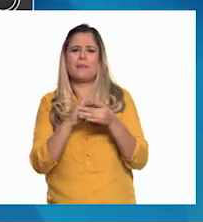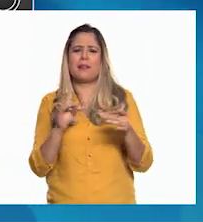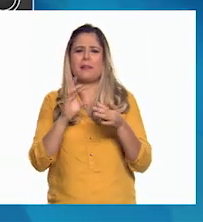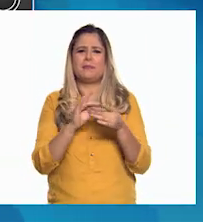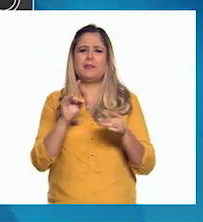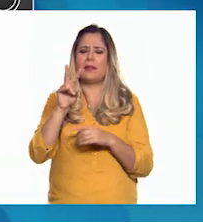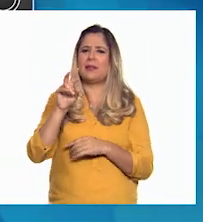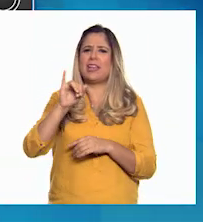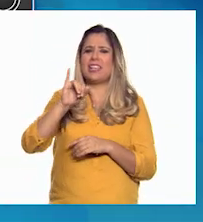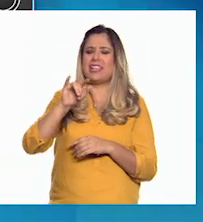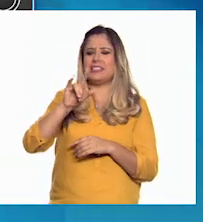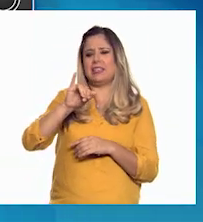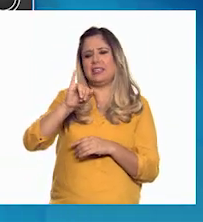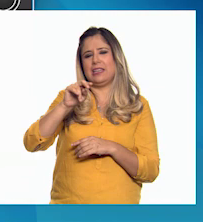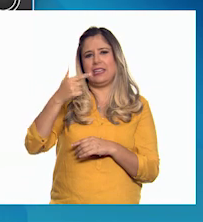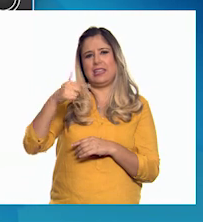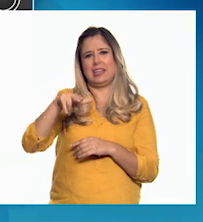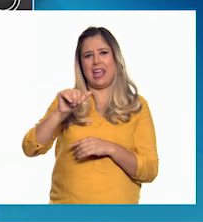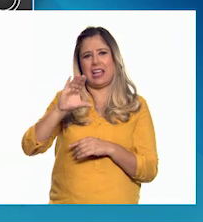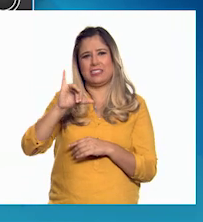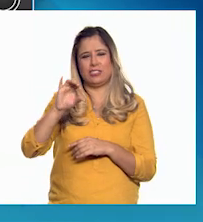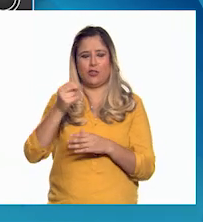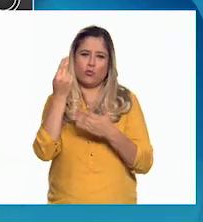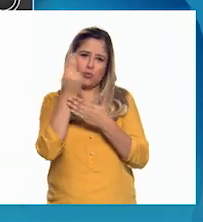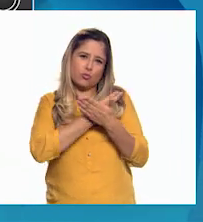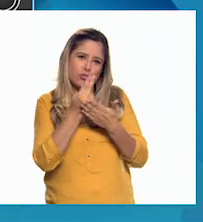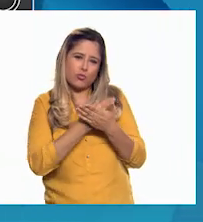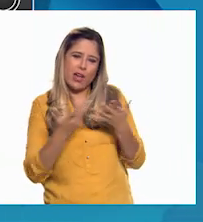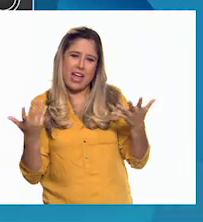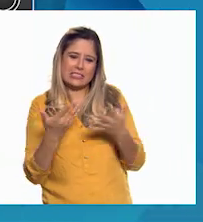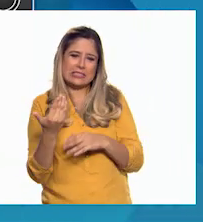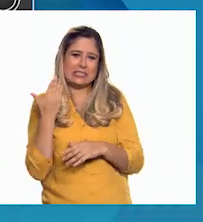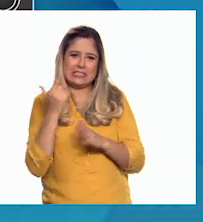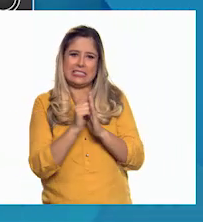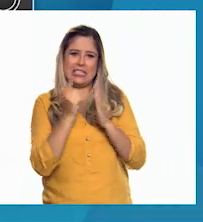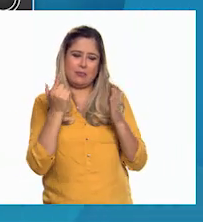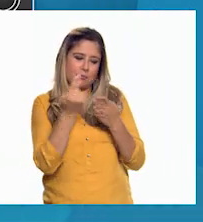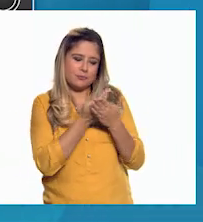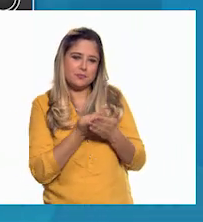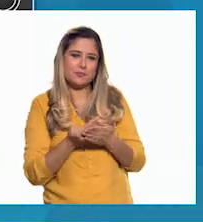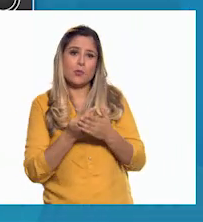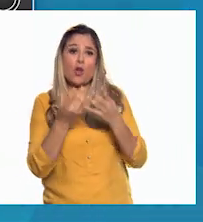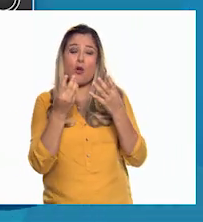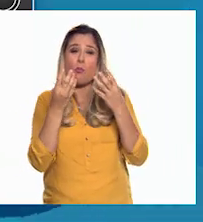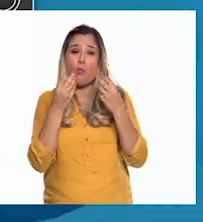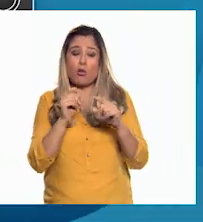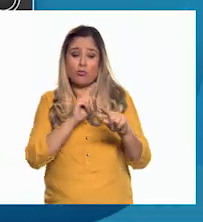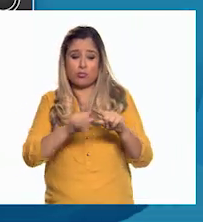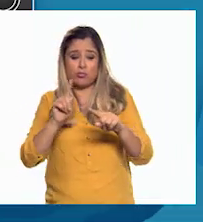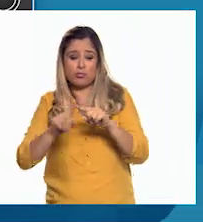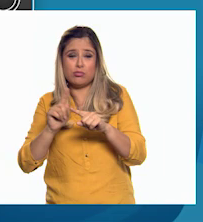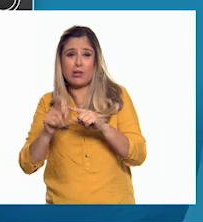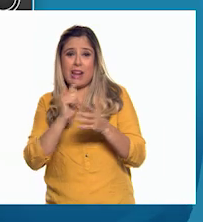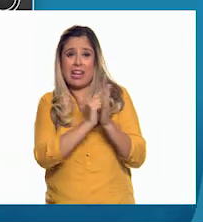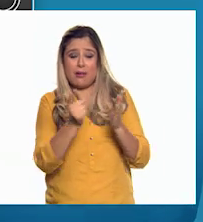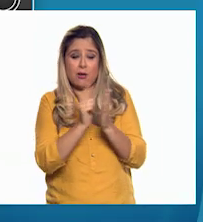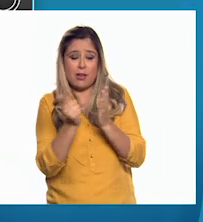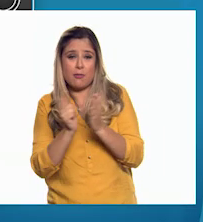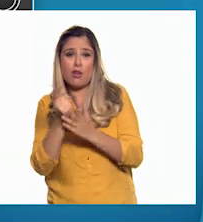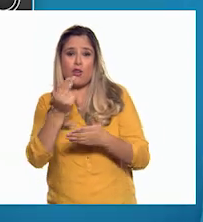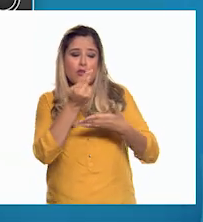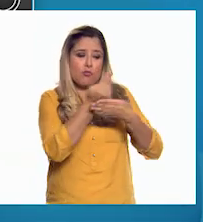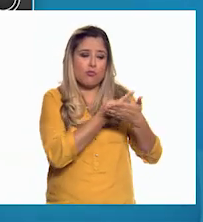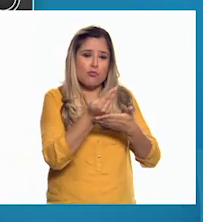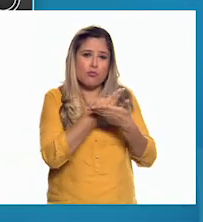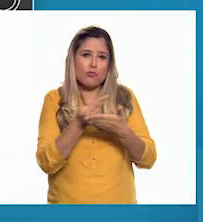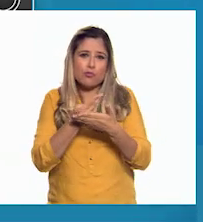Vicente, de Ignacio Zárate Huízar como ilustrador del libro más reciente, pero muchos de tus libros han sido ilustrados por El